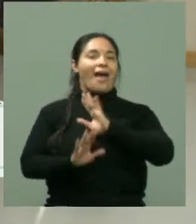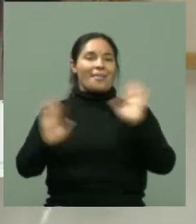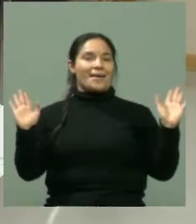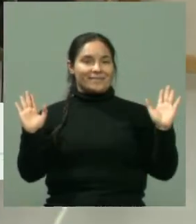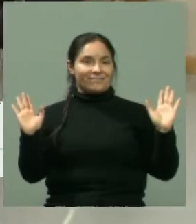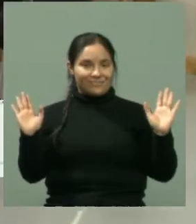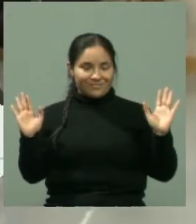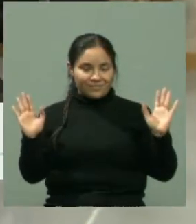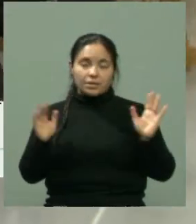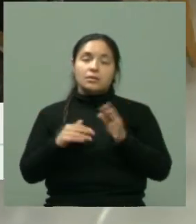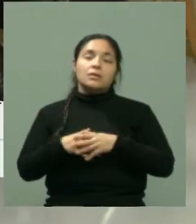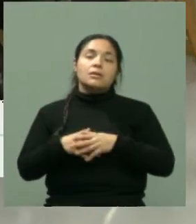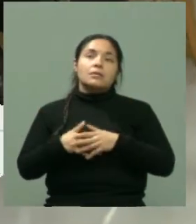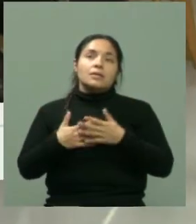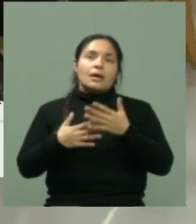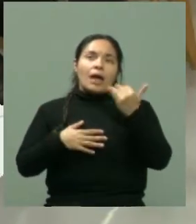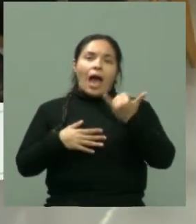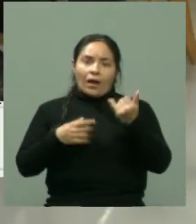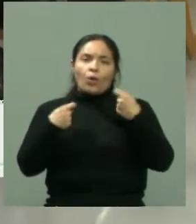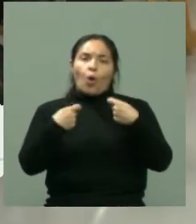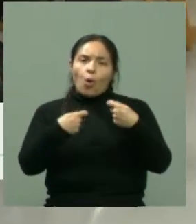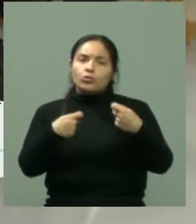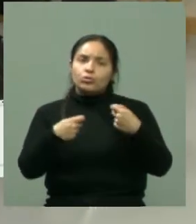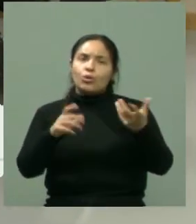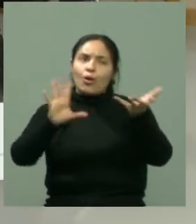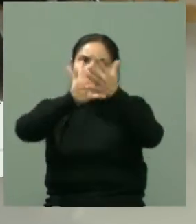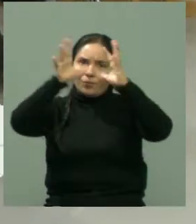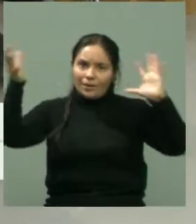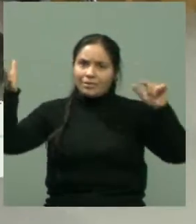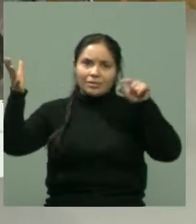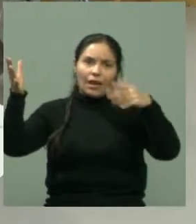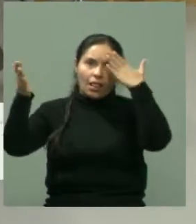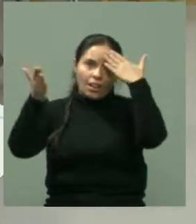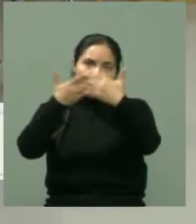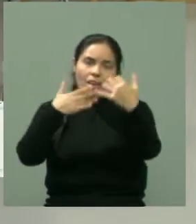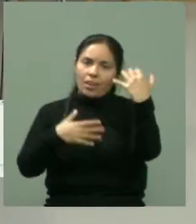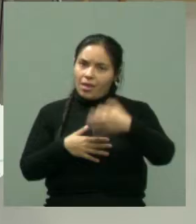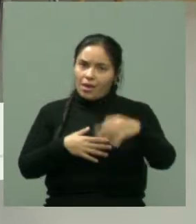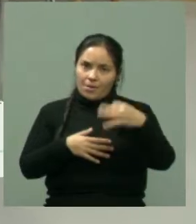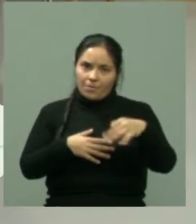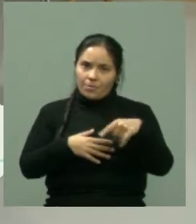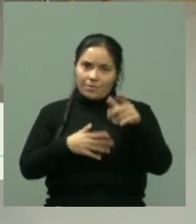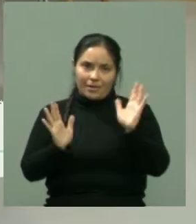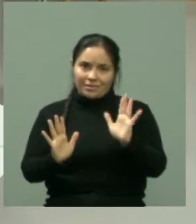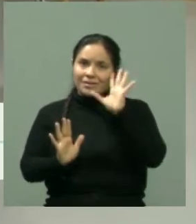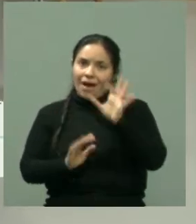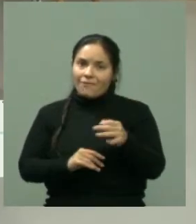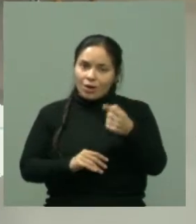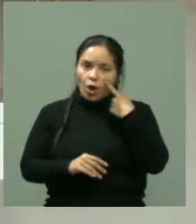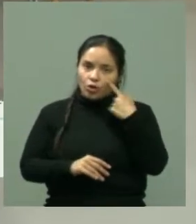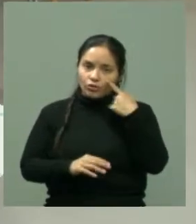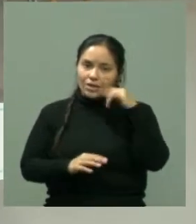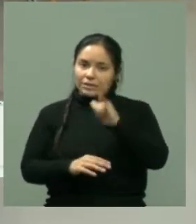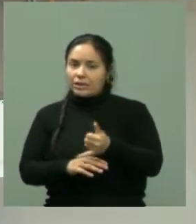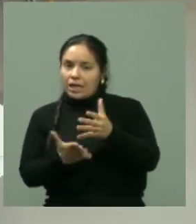un costo ambiental que hay que saber si se está dispuesto a pagar, ¿no? Me parece que es ahí donde